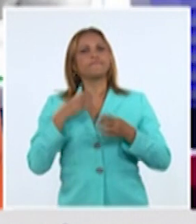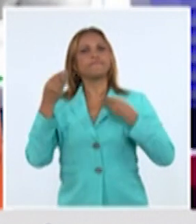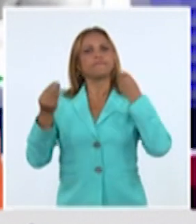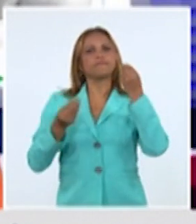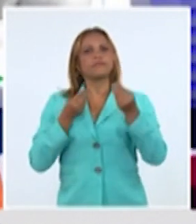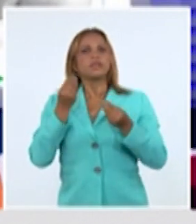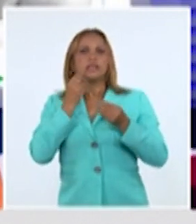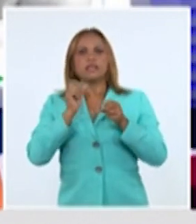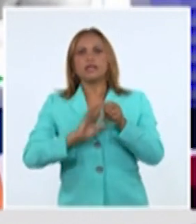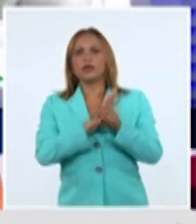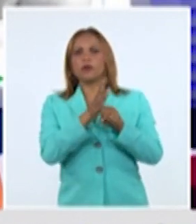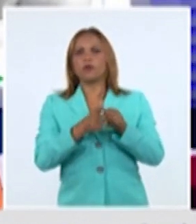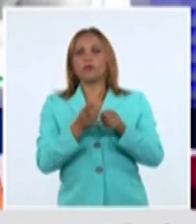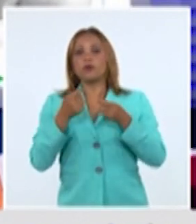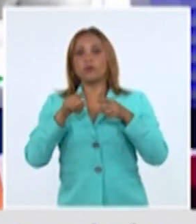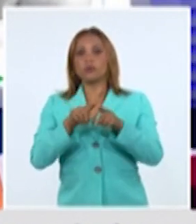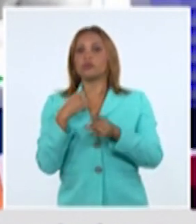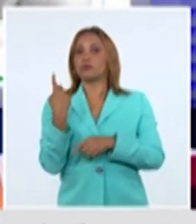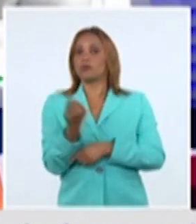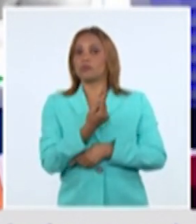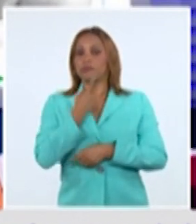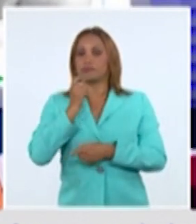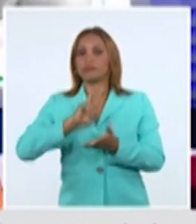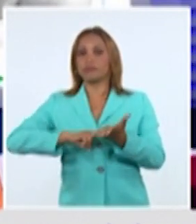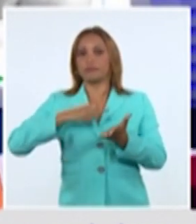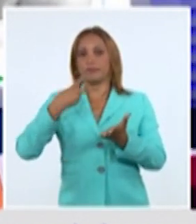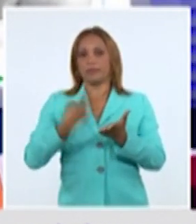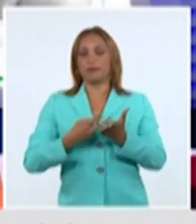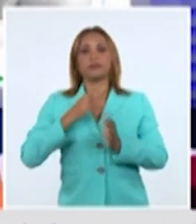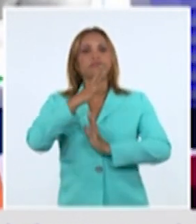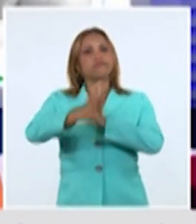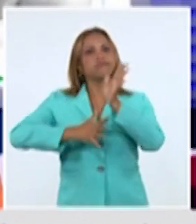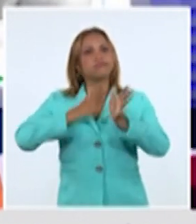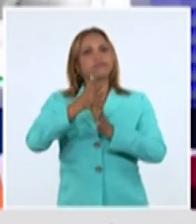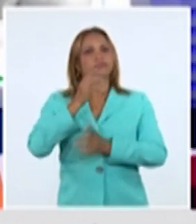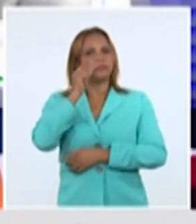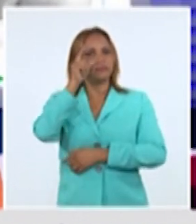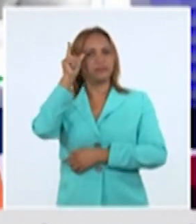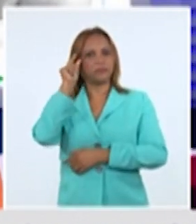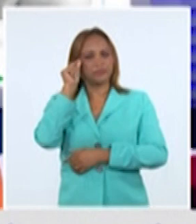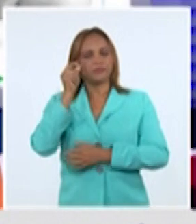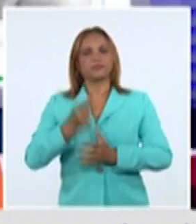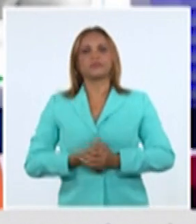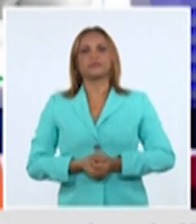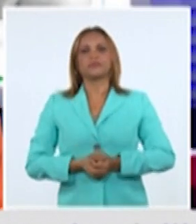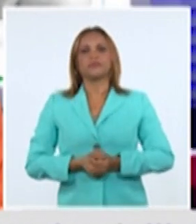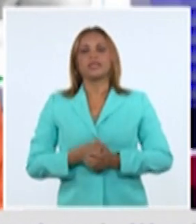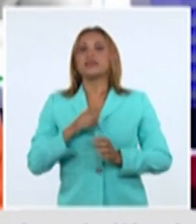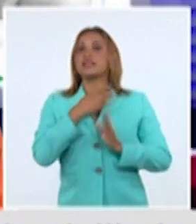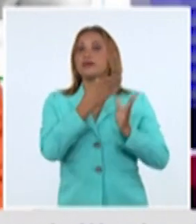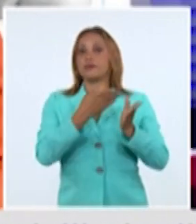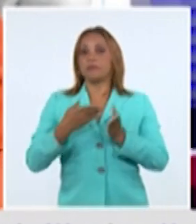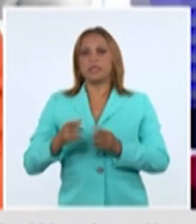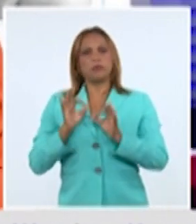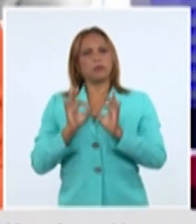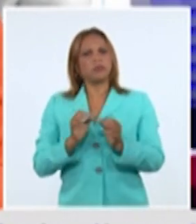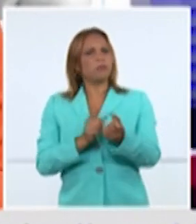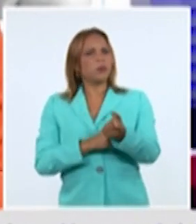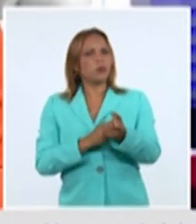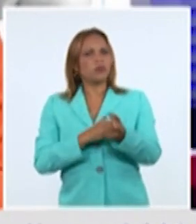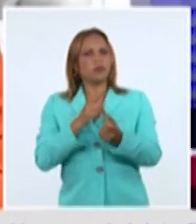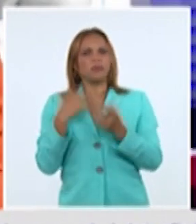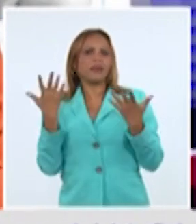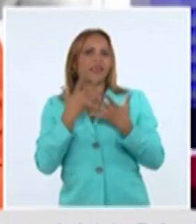nación. Nos acompañará en el primer momento la intérprete de lengua de señas Marilei Mise Repilado, y doy la bienvenida, como cada mañana, al